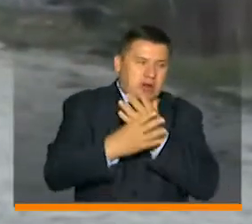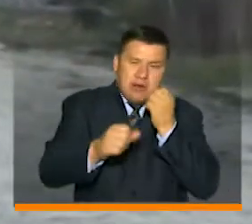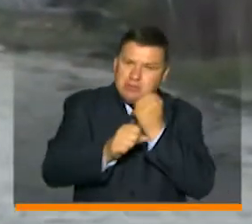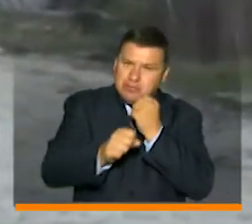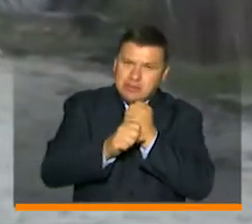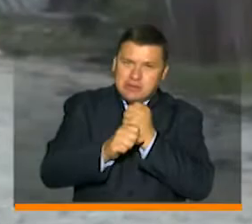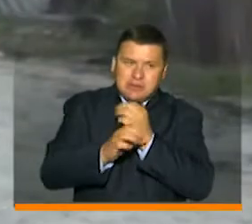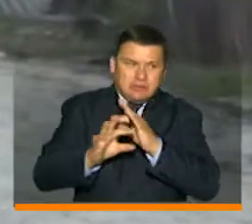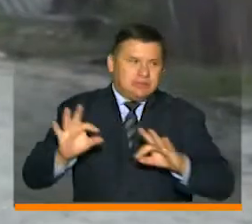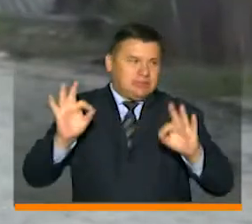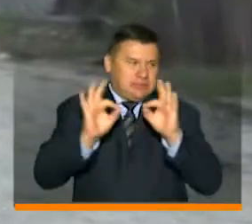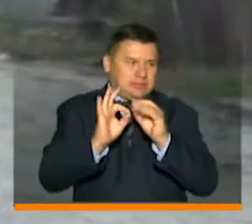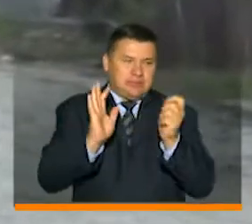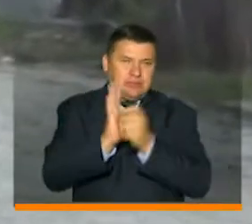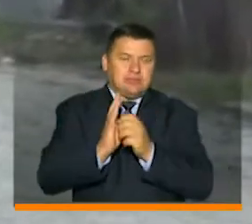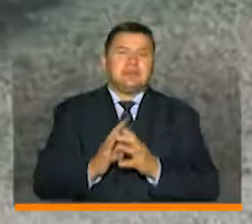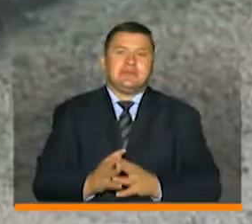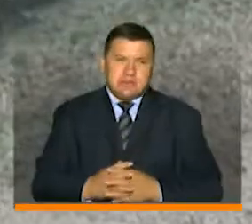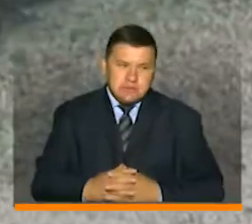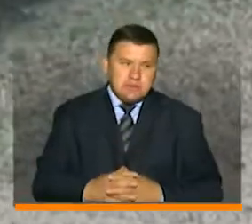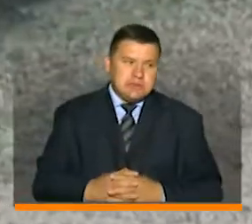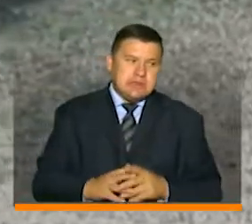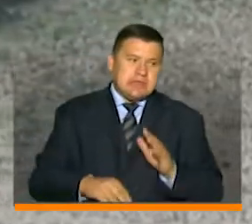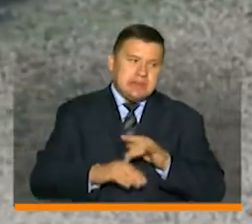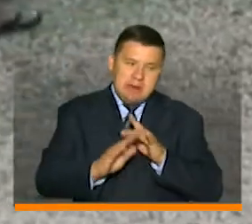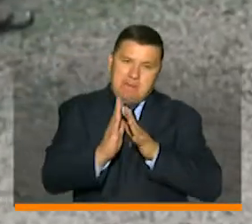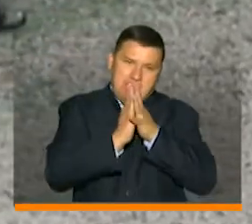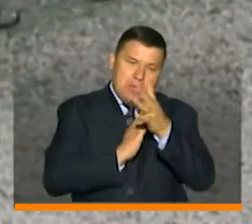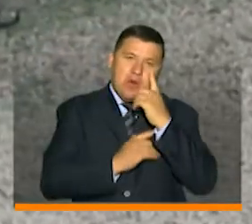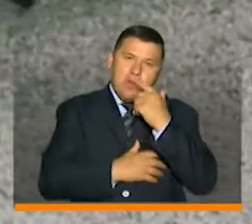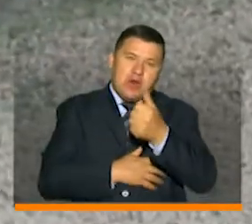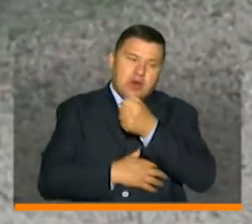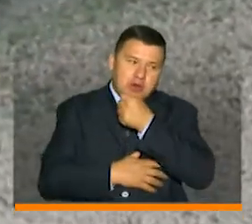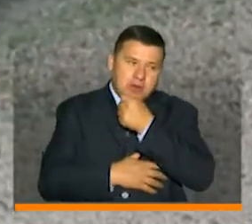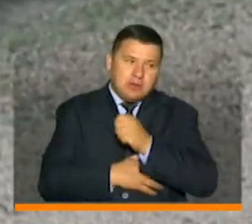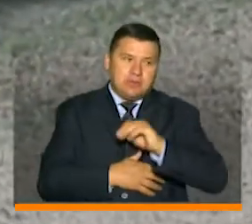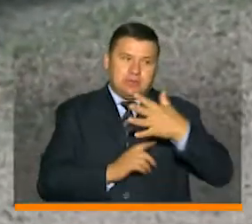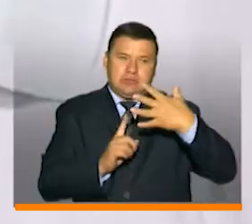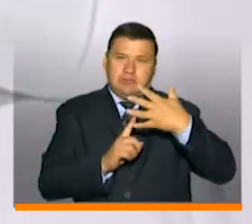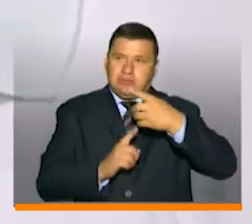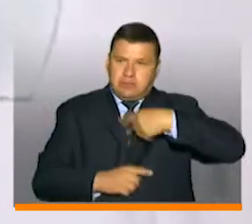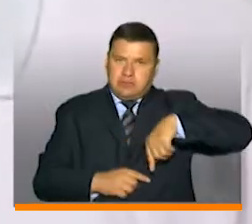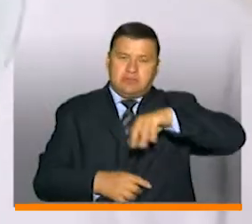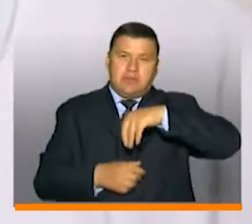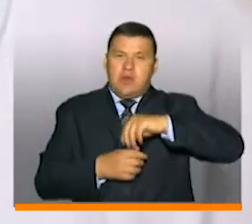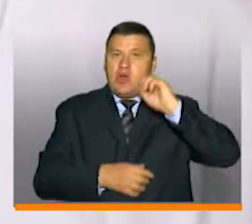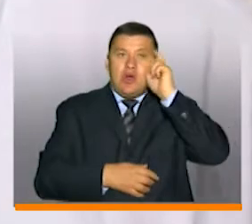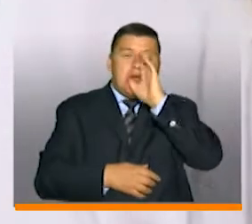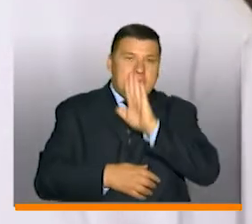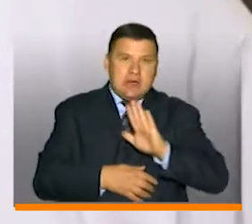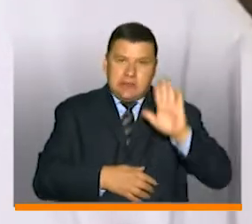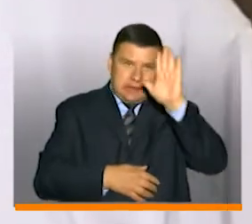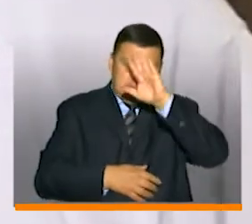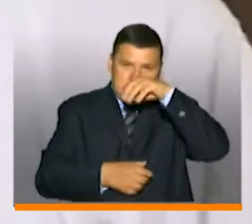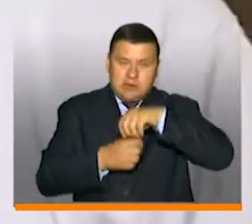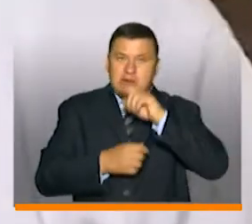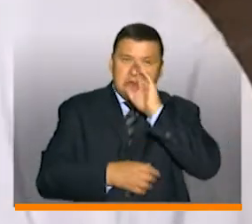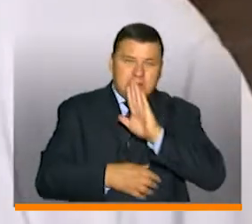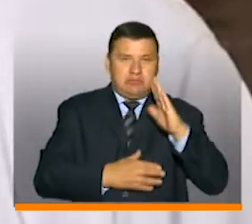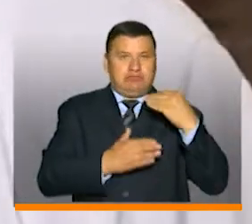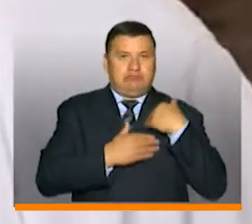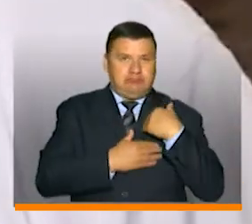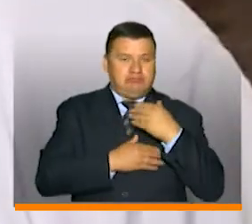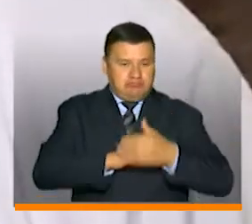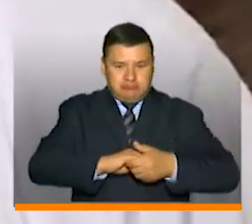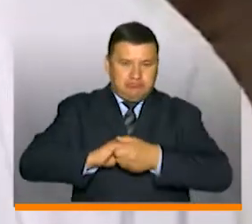de telecomunicaciones funcionando. Ese es un gran mensaje y una buena noticia. Y quinto, aquí estamos, como gobierno nacional, como sistema nacional,